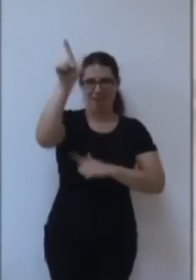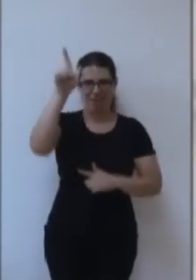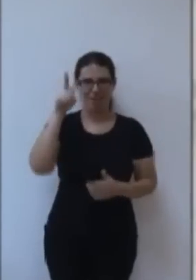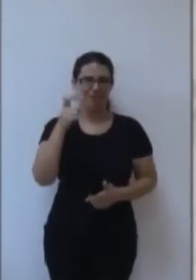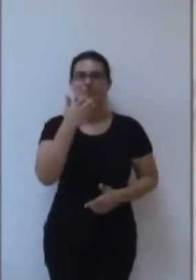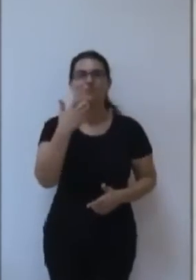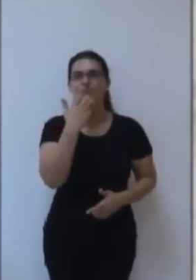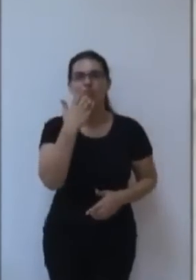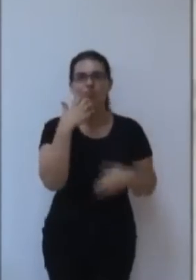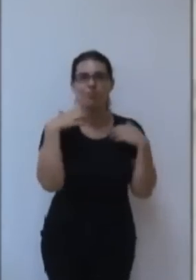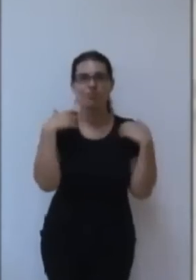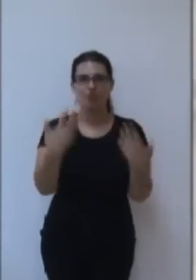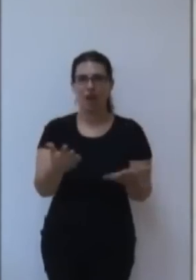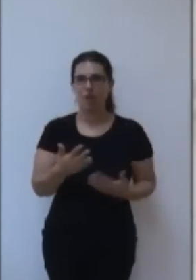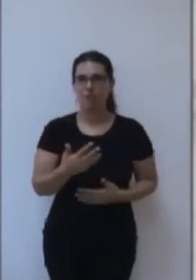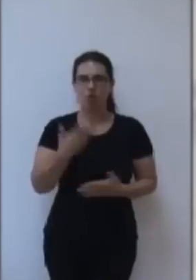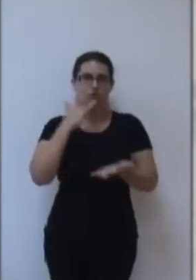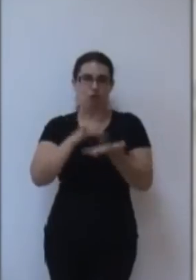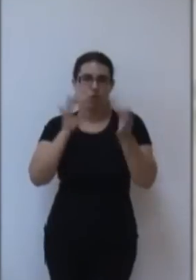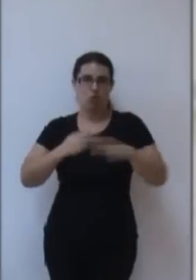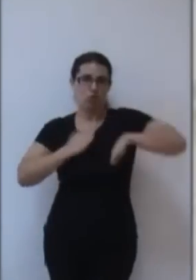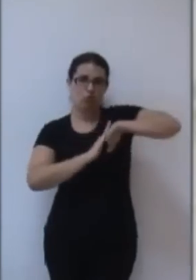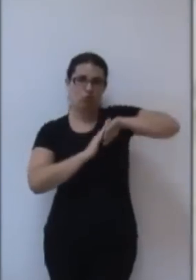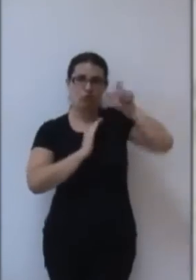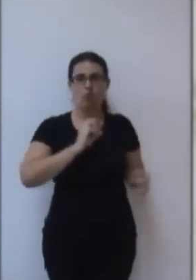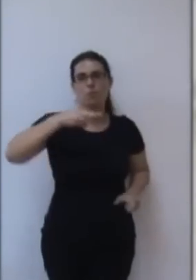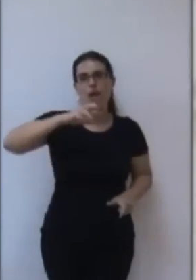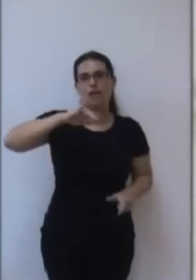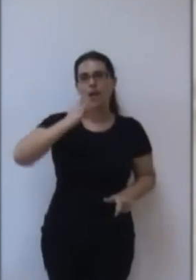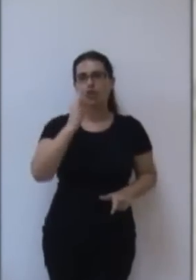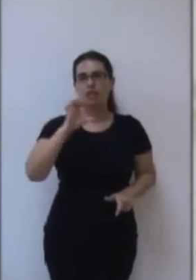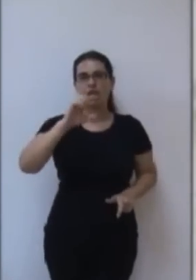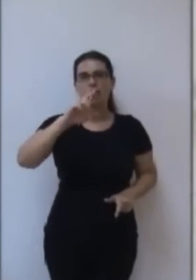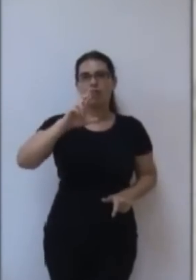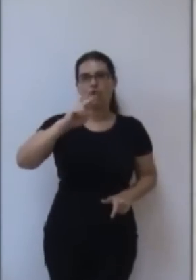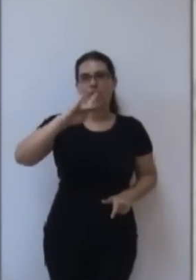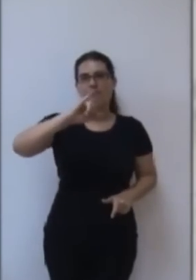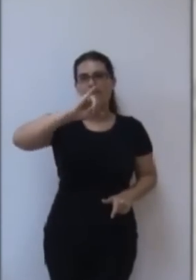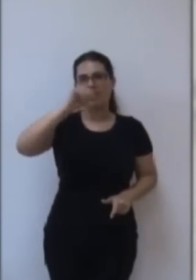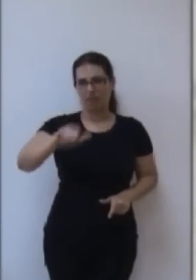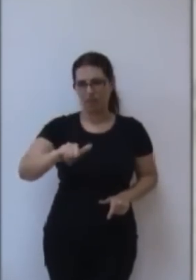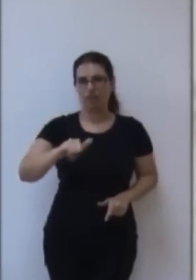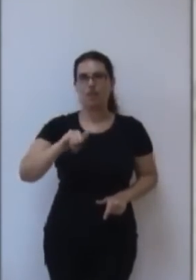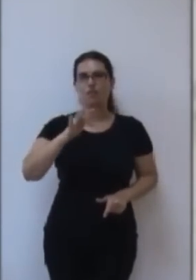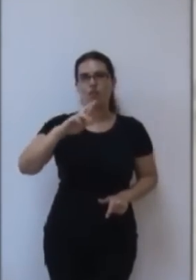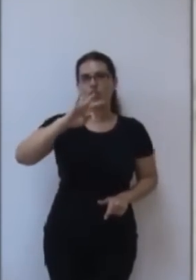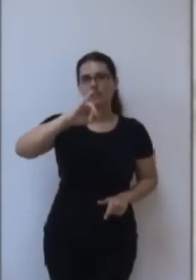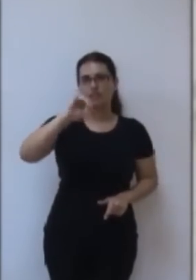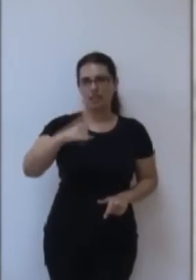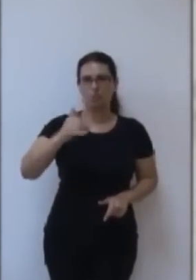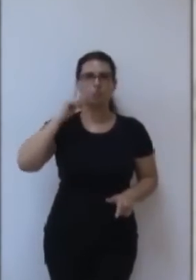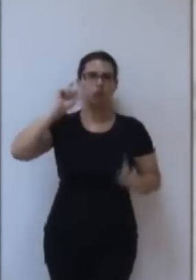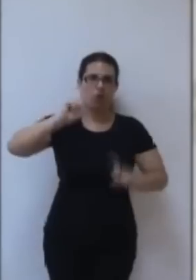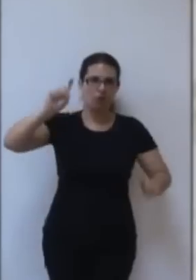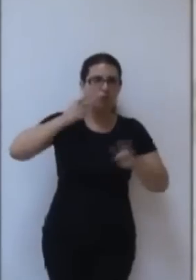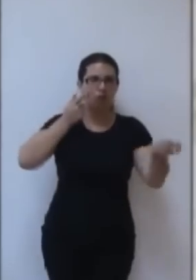está pues aquí a mi izquierda María José Rodríguez Fortiz. Es profesora, coordinadora de